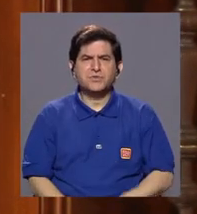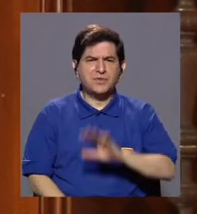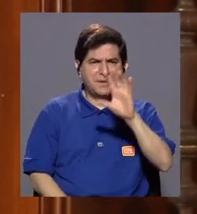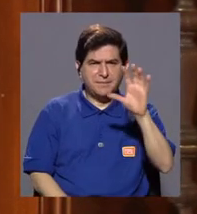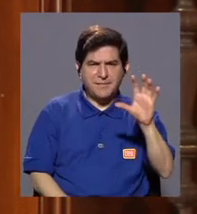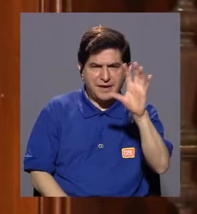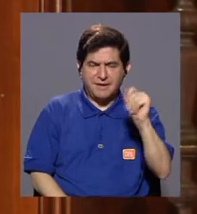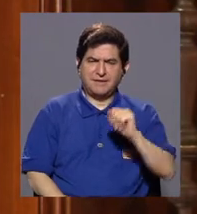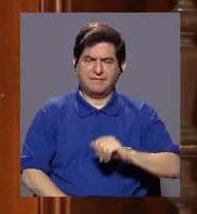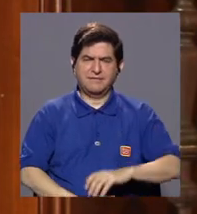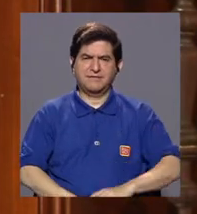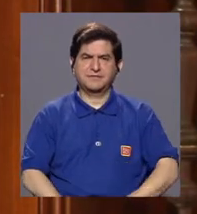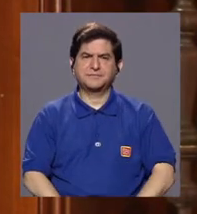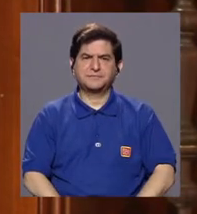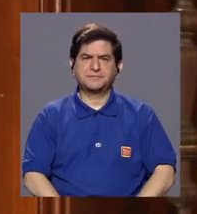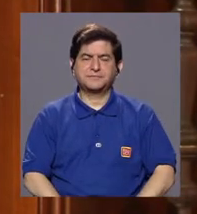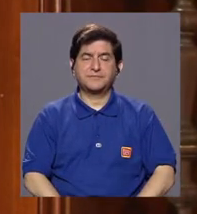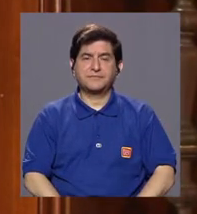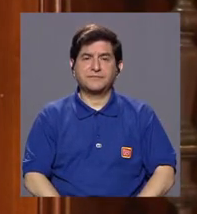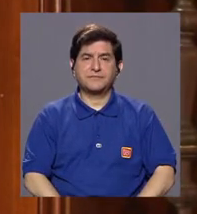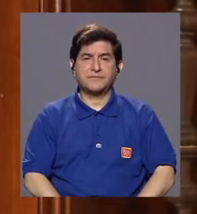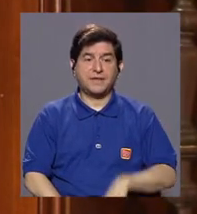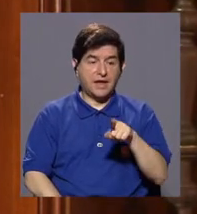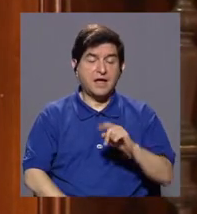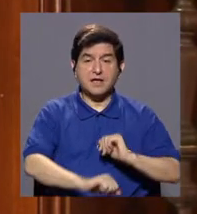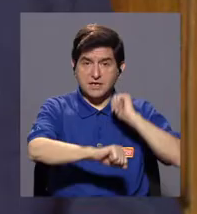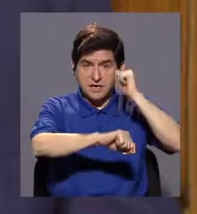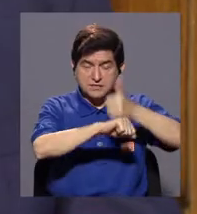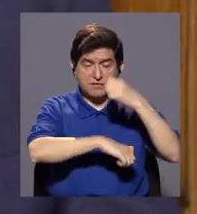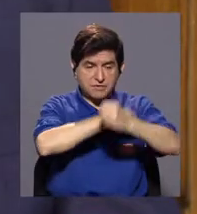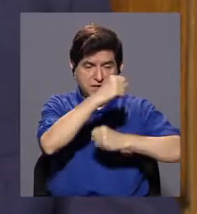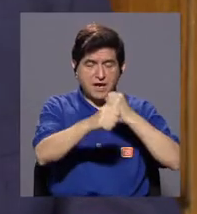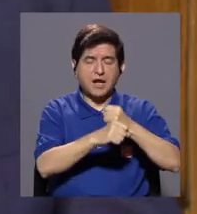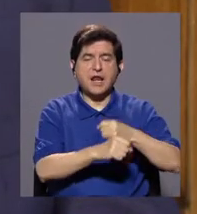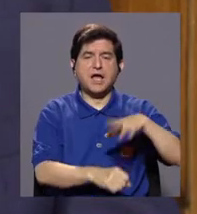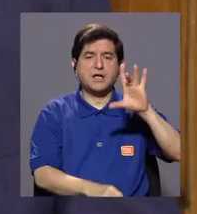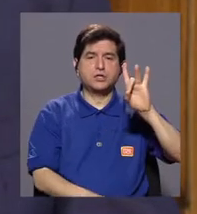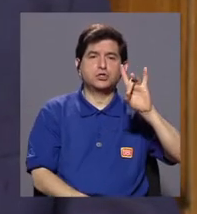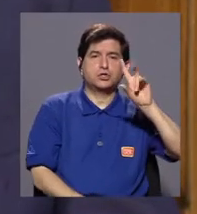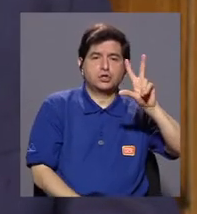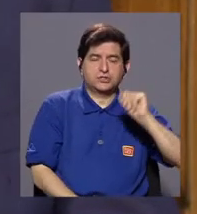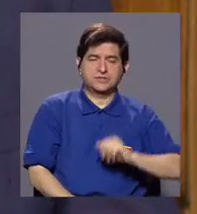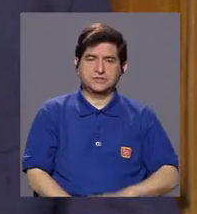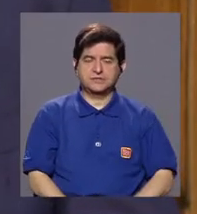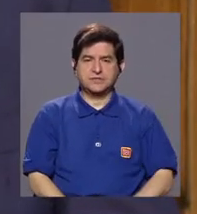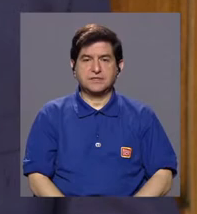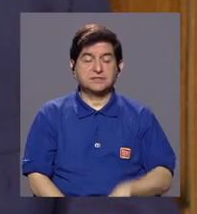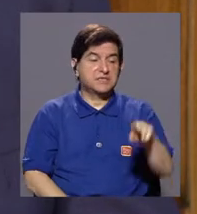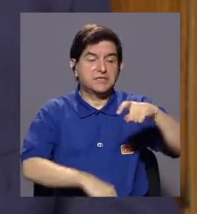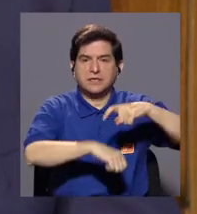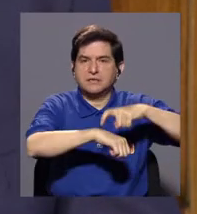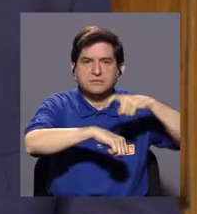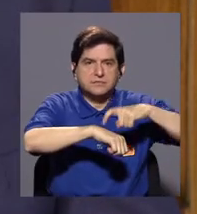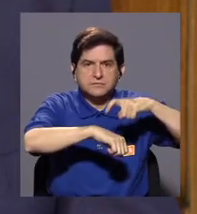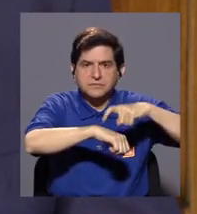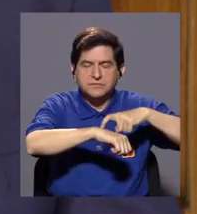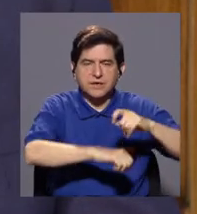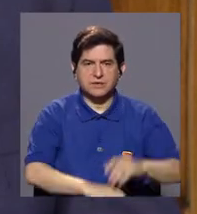del Caribe, ¿verdad?, que se había establecido en el año 83. Y en aquel